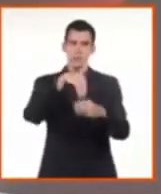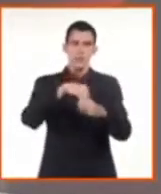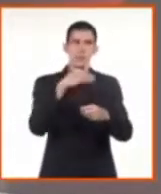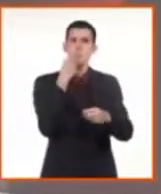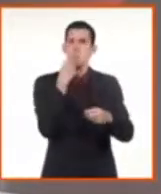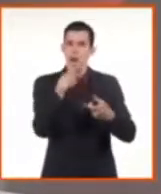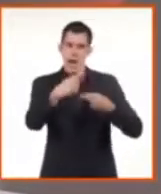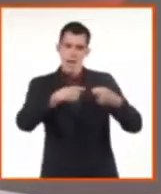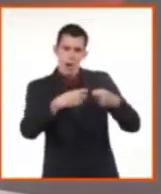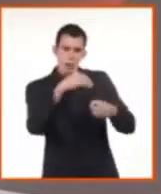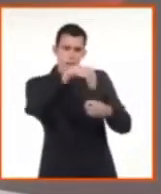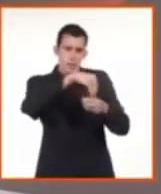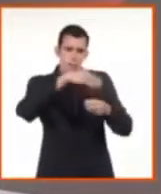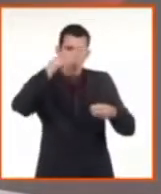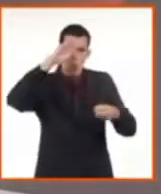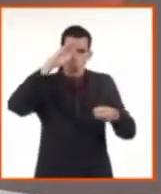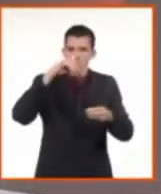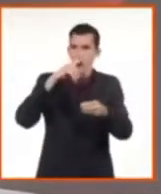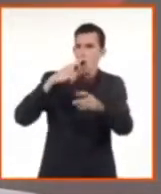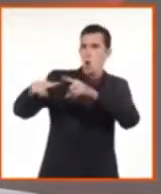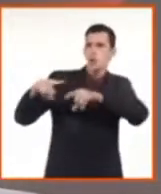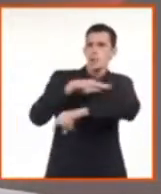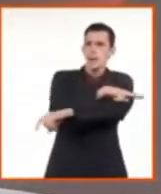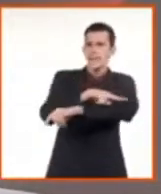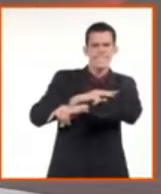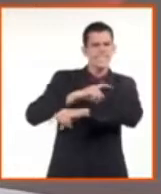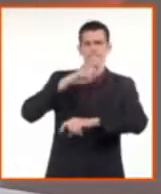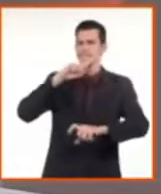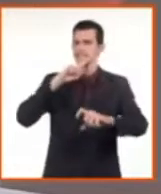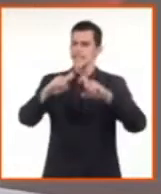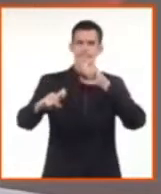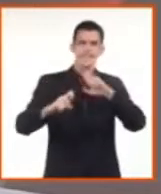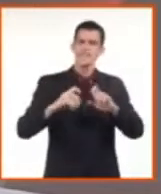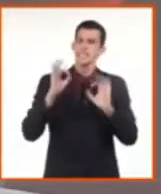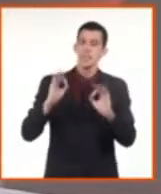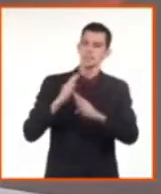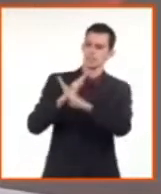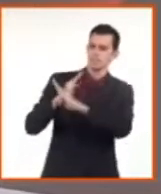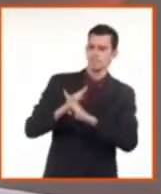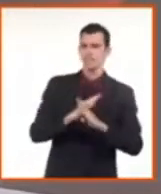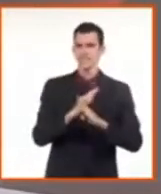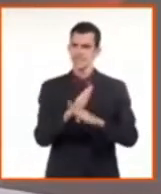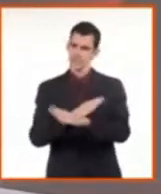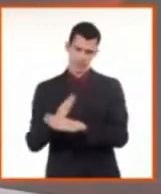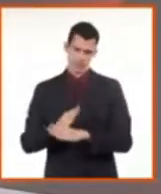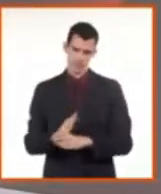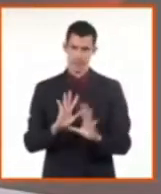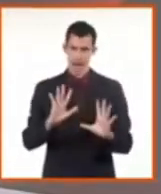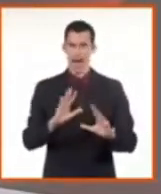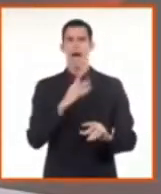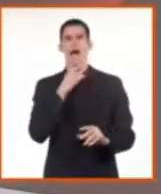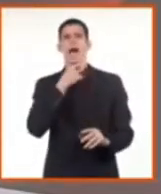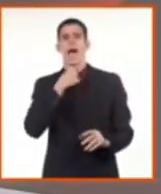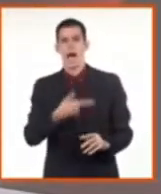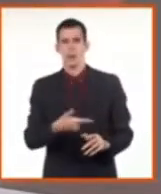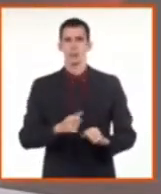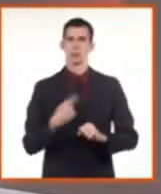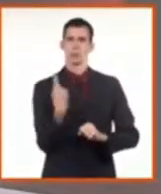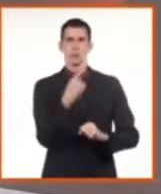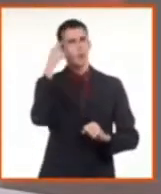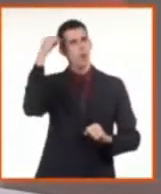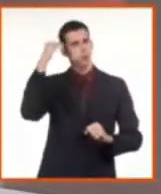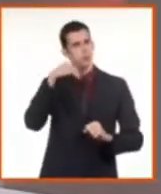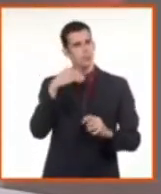en tal sentido existe el consenso que no se han aprovechado los beneficios que hoy pudiera